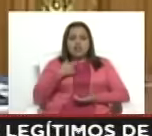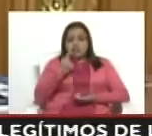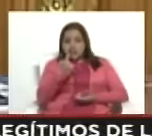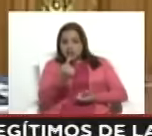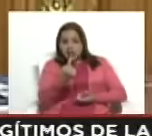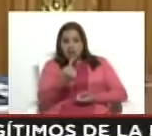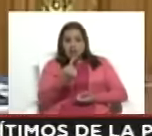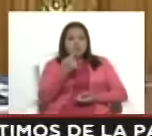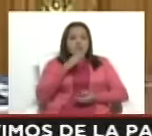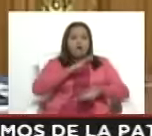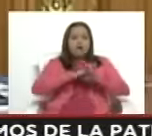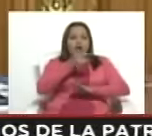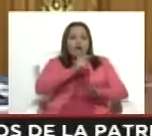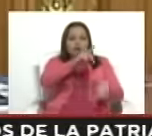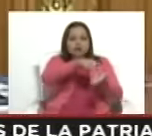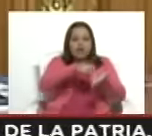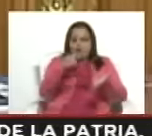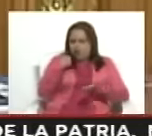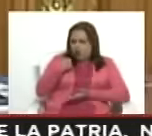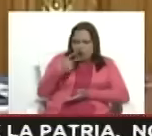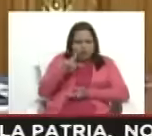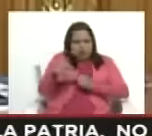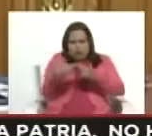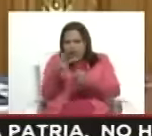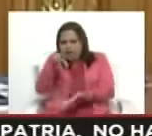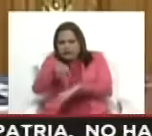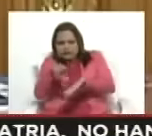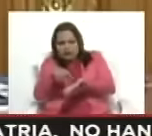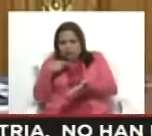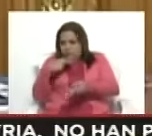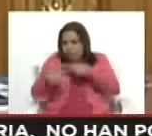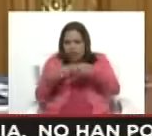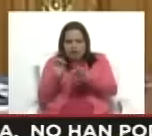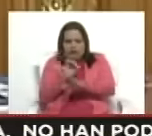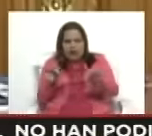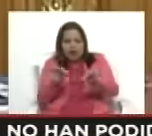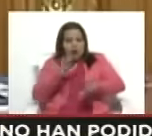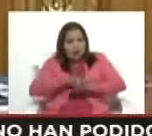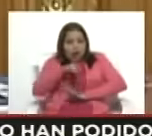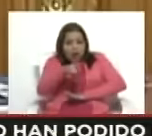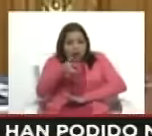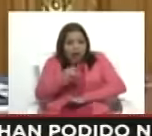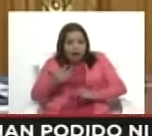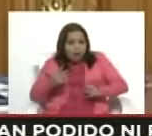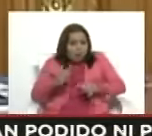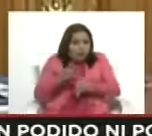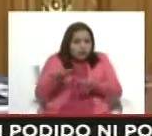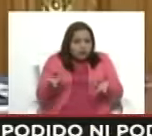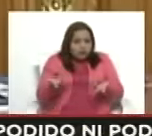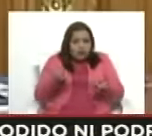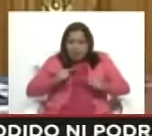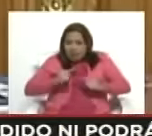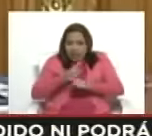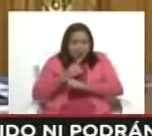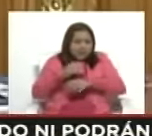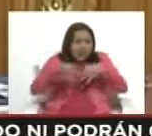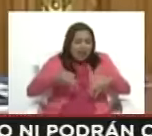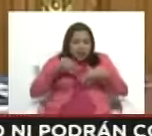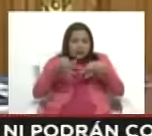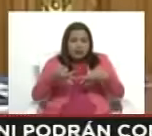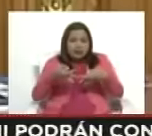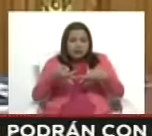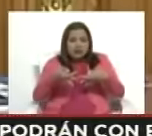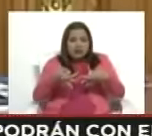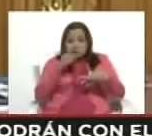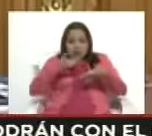día, yo no tengo nada que ver con eso, pues son cobardes, porque son cobardes, porque esos